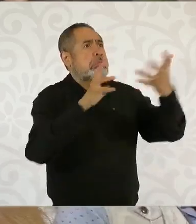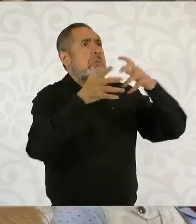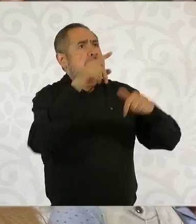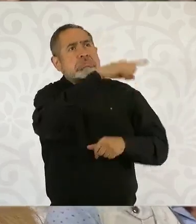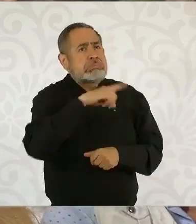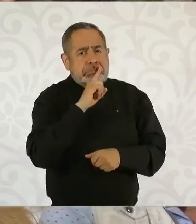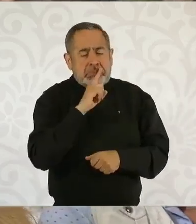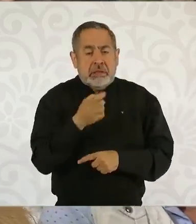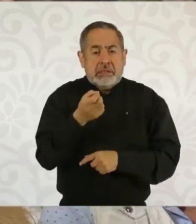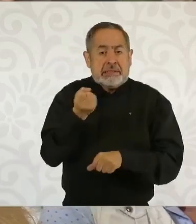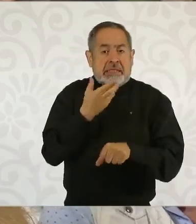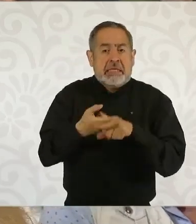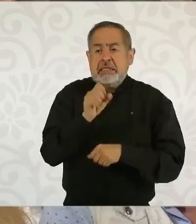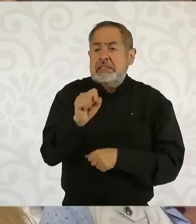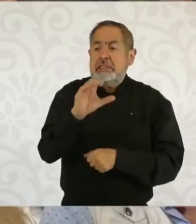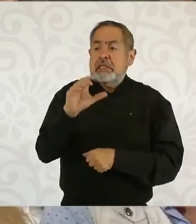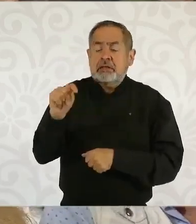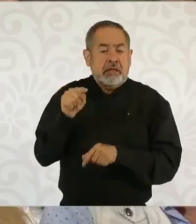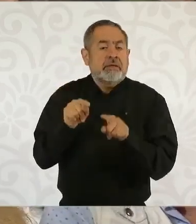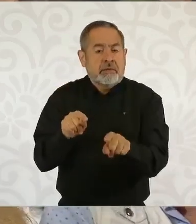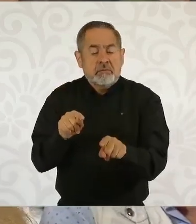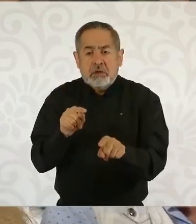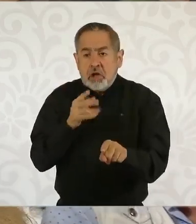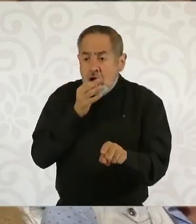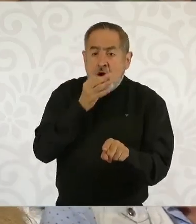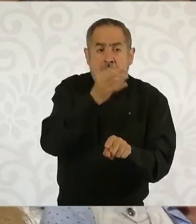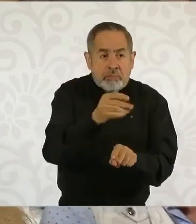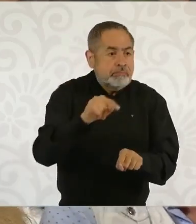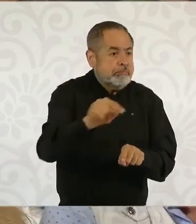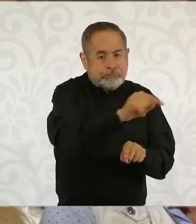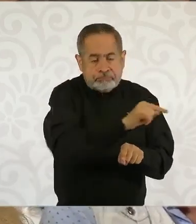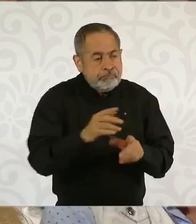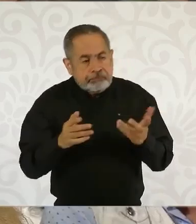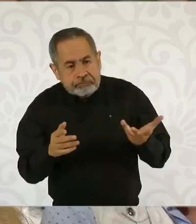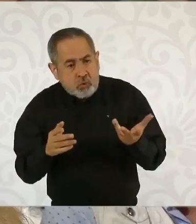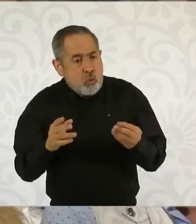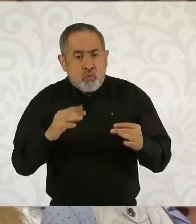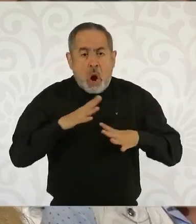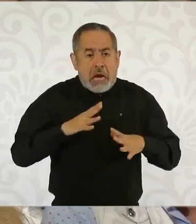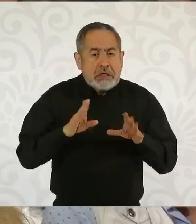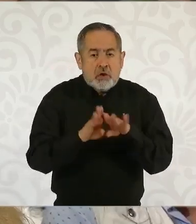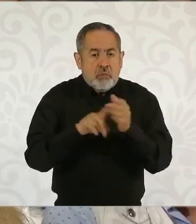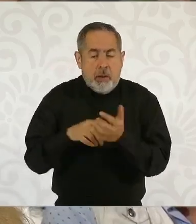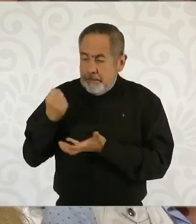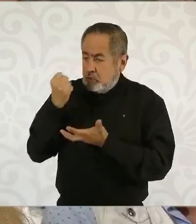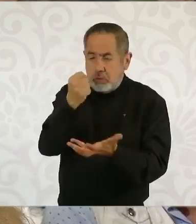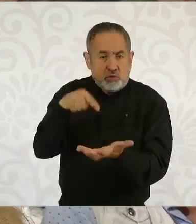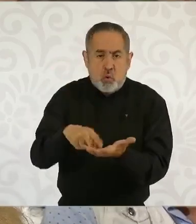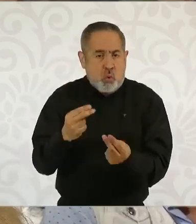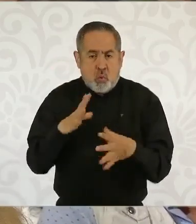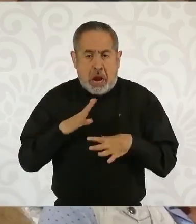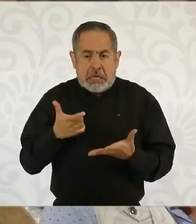de Comunicaciones y Transportes lo que le notificó a los comuneros es que no tenían el suficiente presupuesto para arreglar